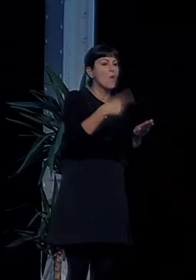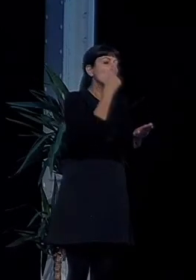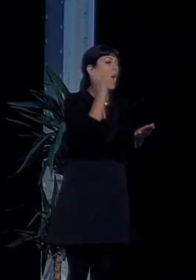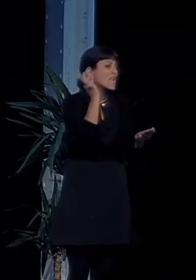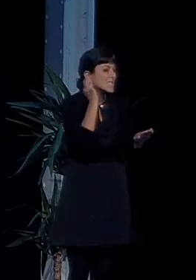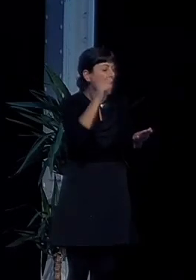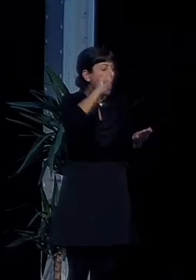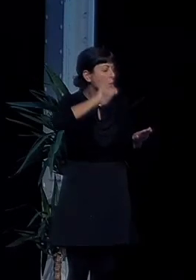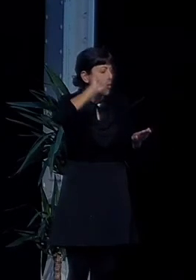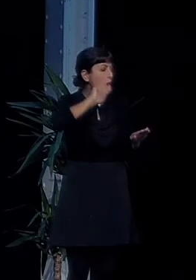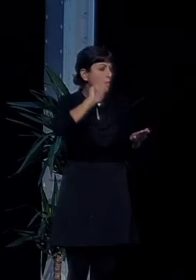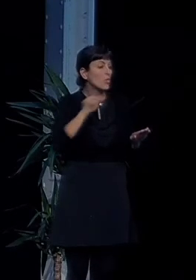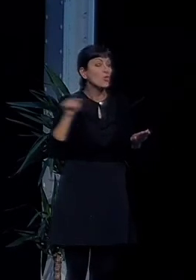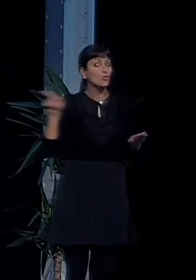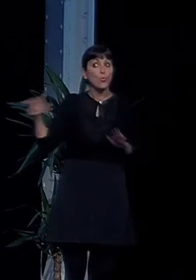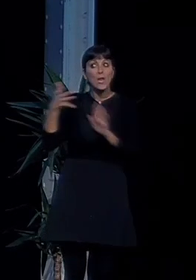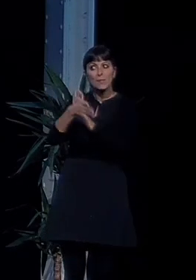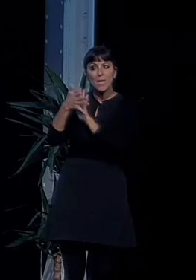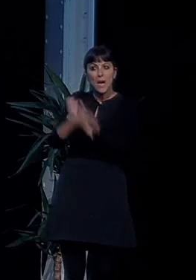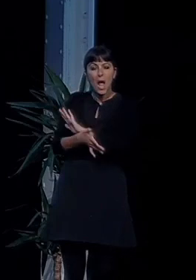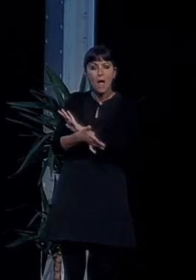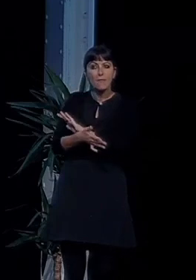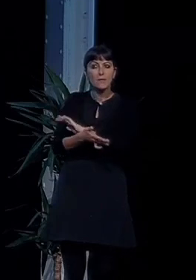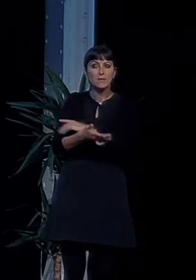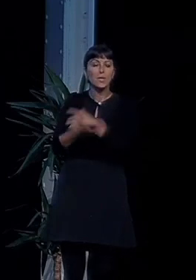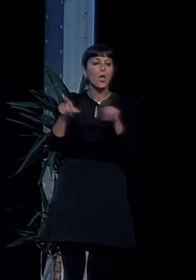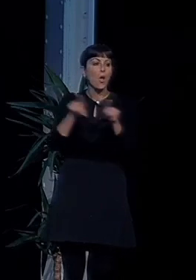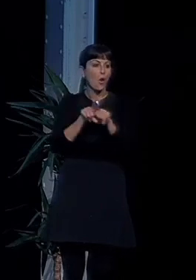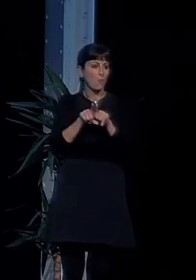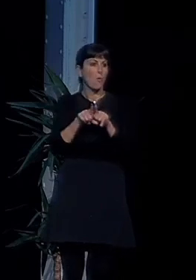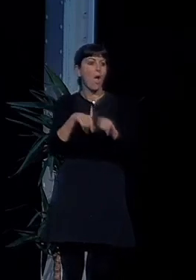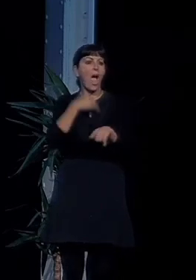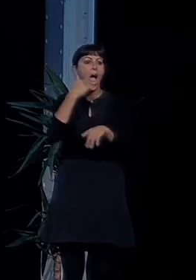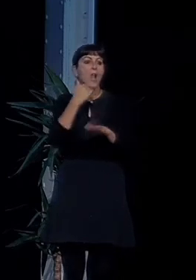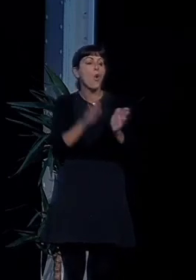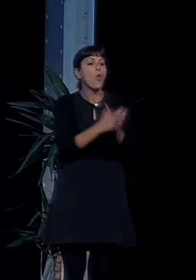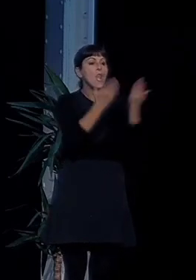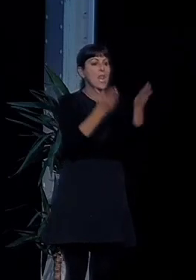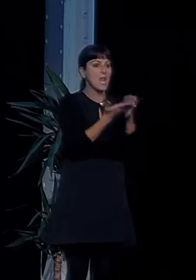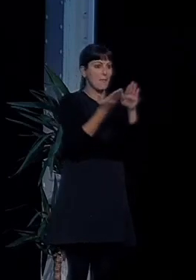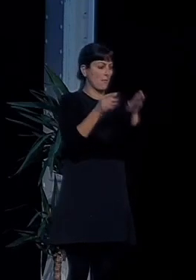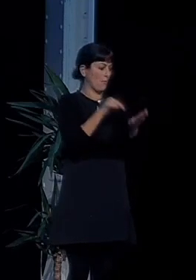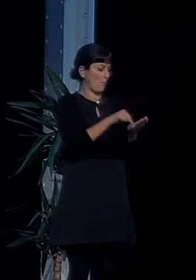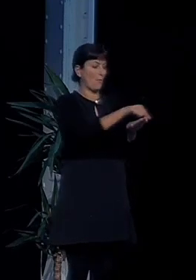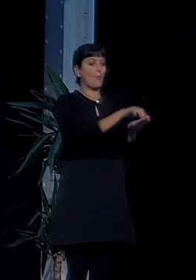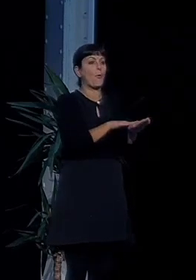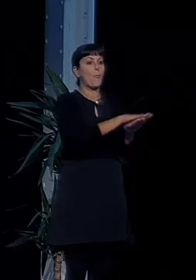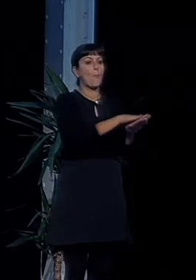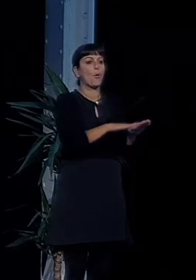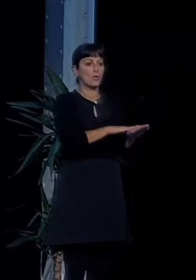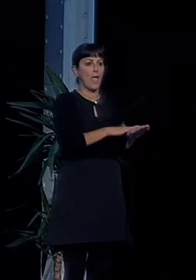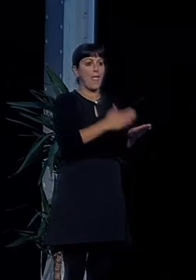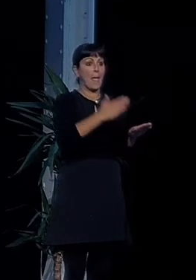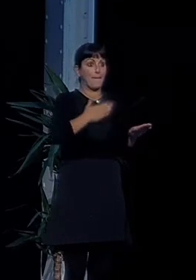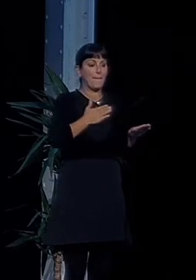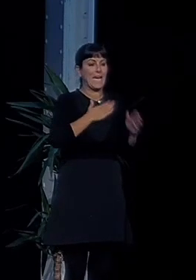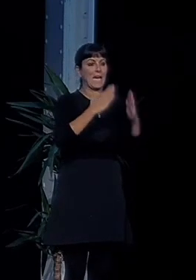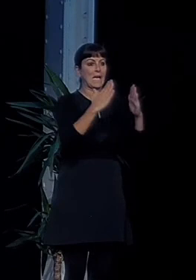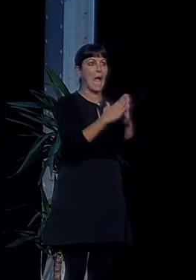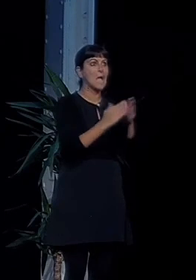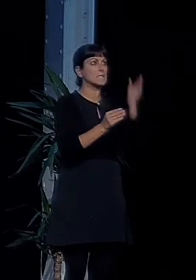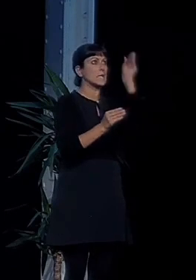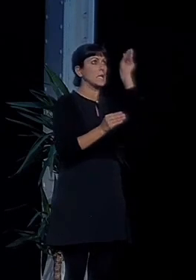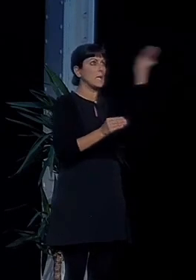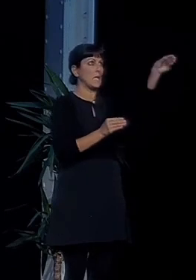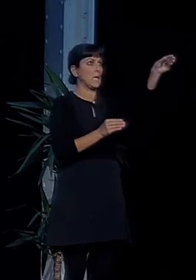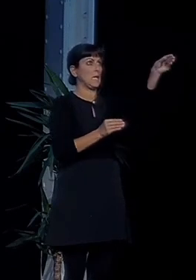y cuando tú explicabas la narrativa, yo pensaba que algo tan brutal y tan sutil como un libro, de los pocos que había en la estantería de la torre, que es el campo, el